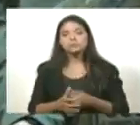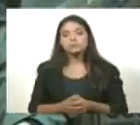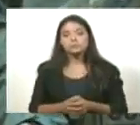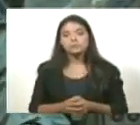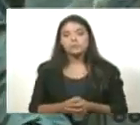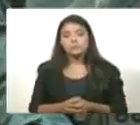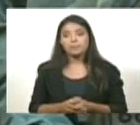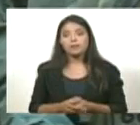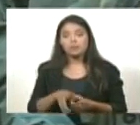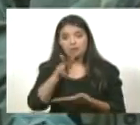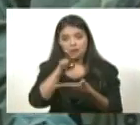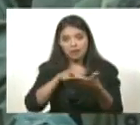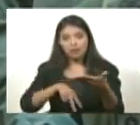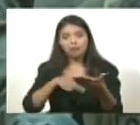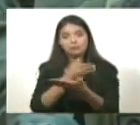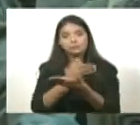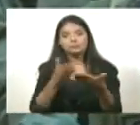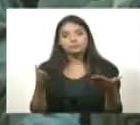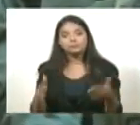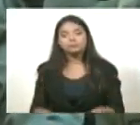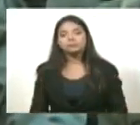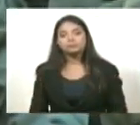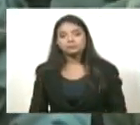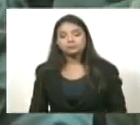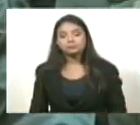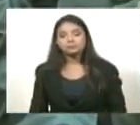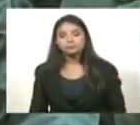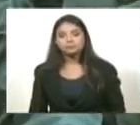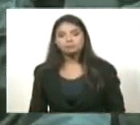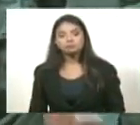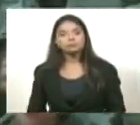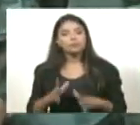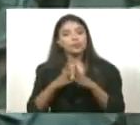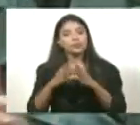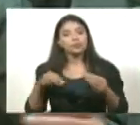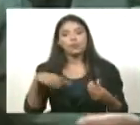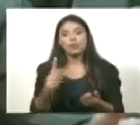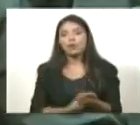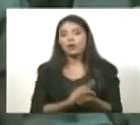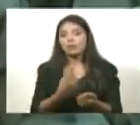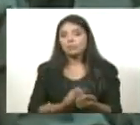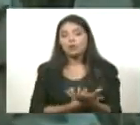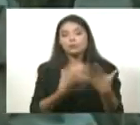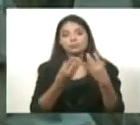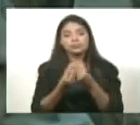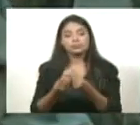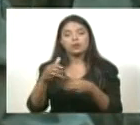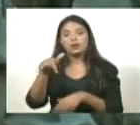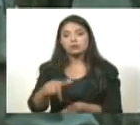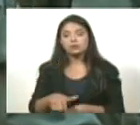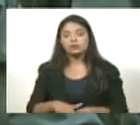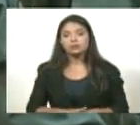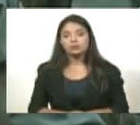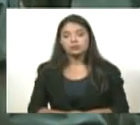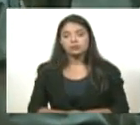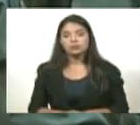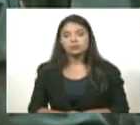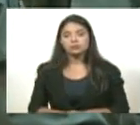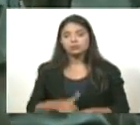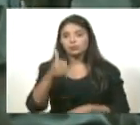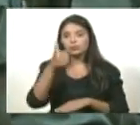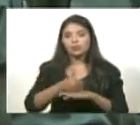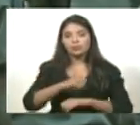nos vamos a permitir leer. Todos estos hermanos y hermanos que nos acompañan del Estado Mayor